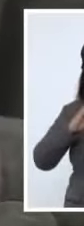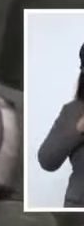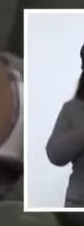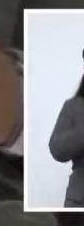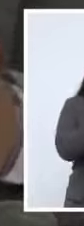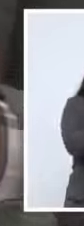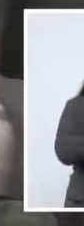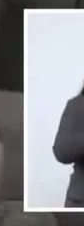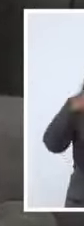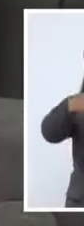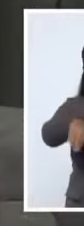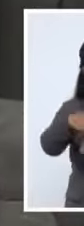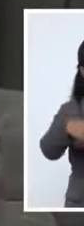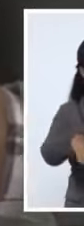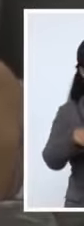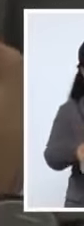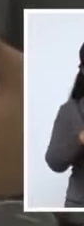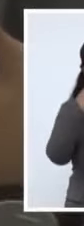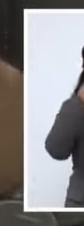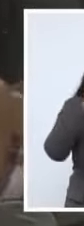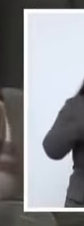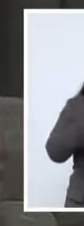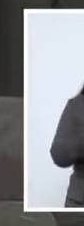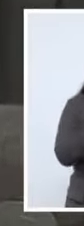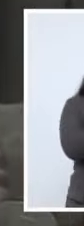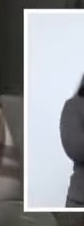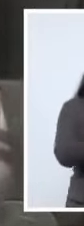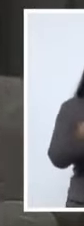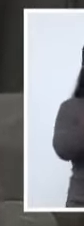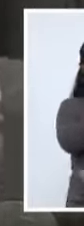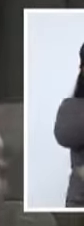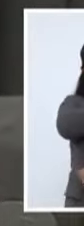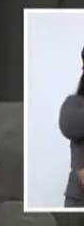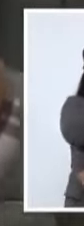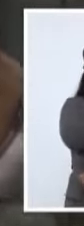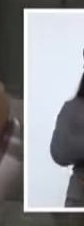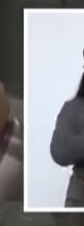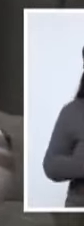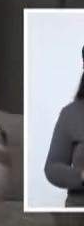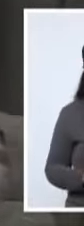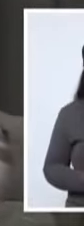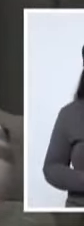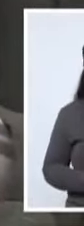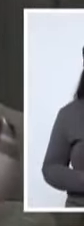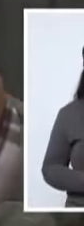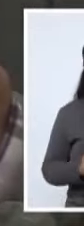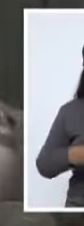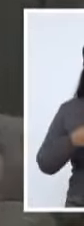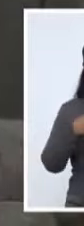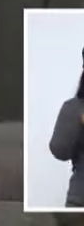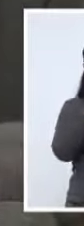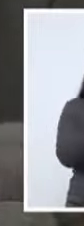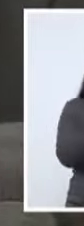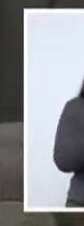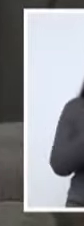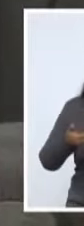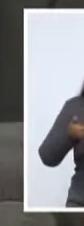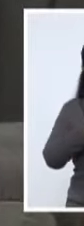que hacerlo en ese espacio en el que nos desarrollamos y en el que cotidianamente estamos